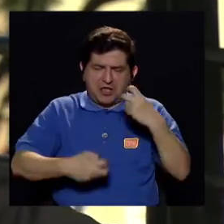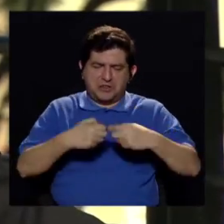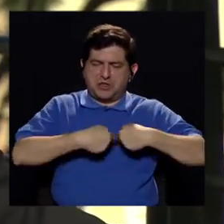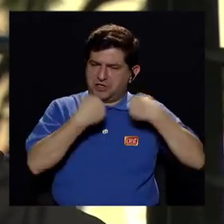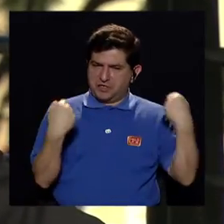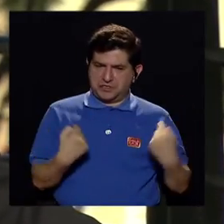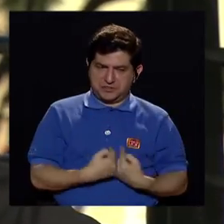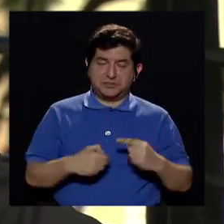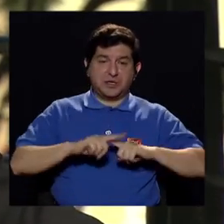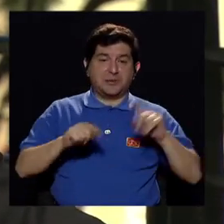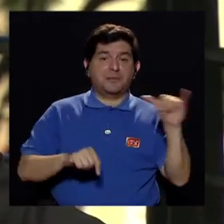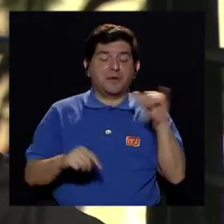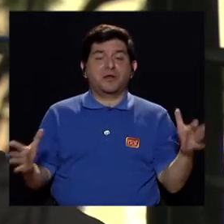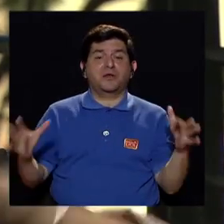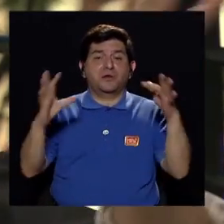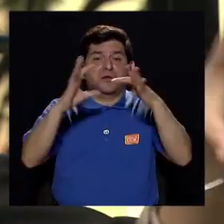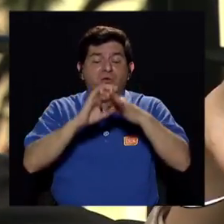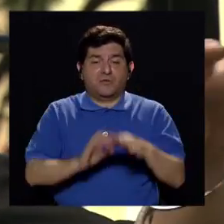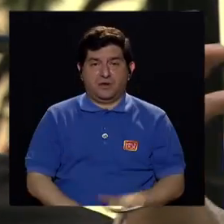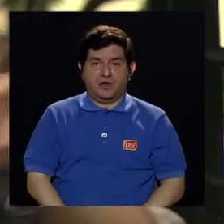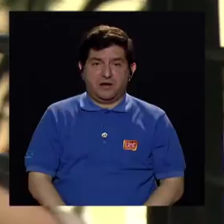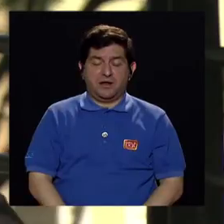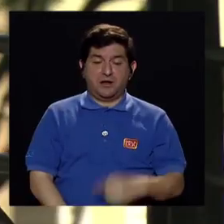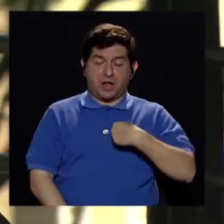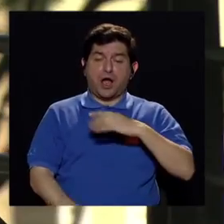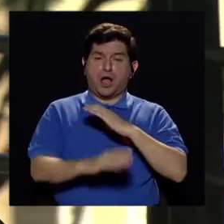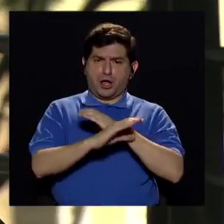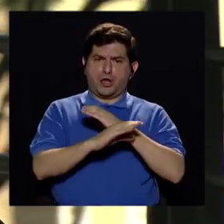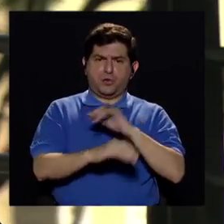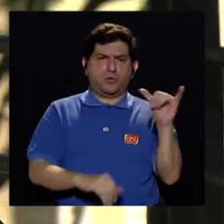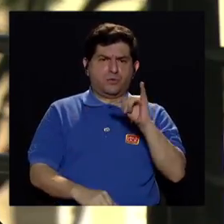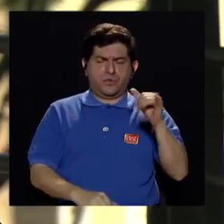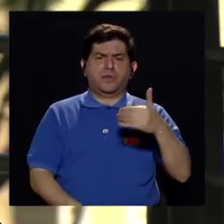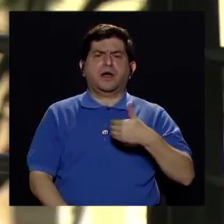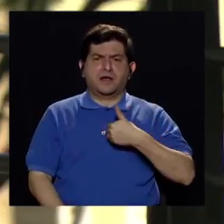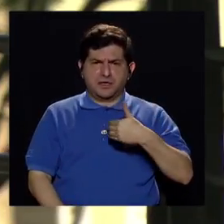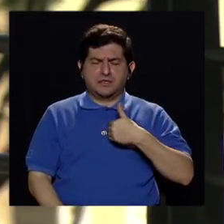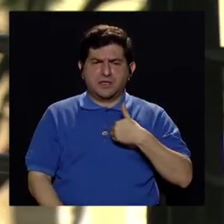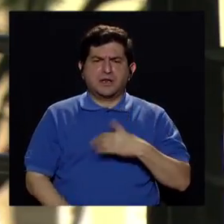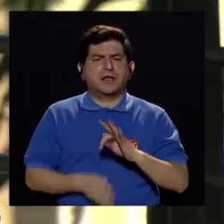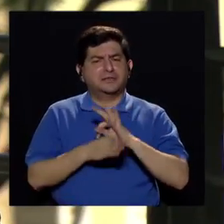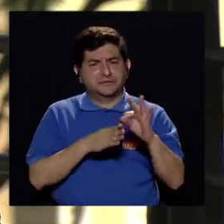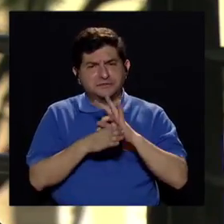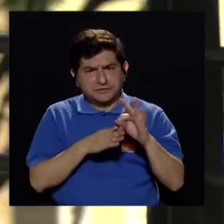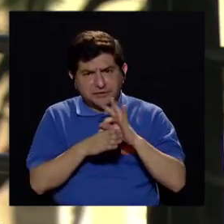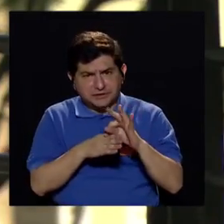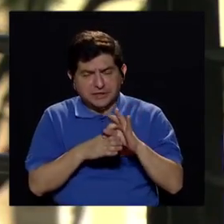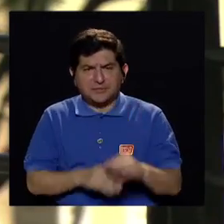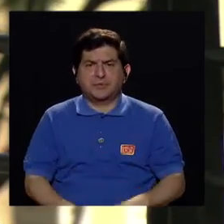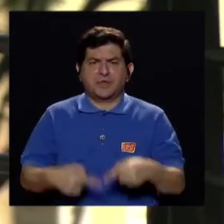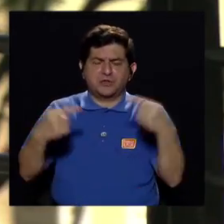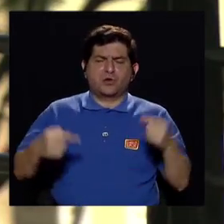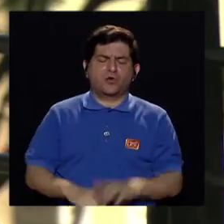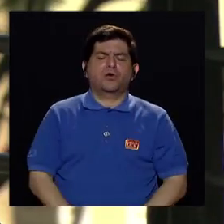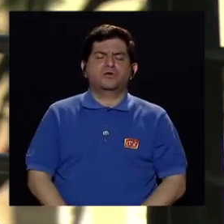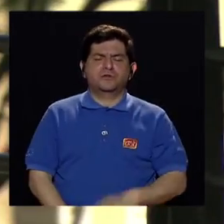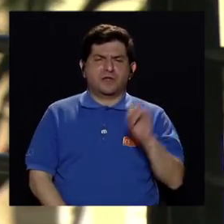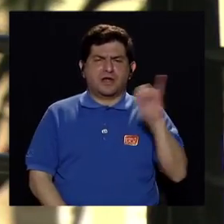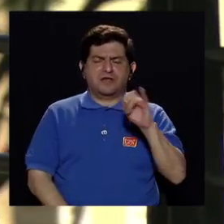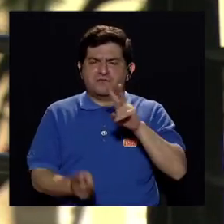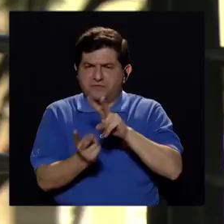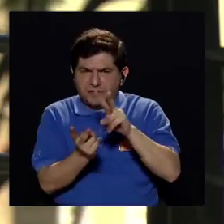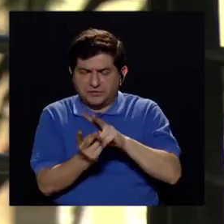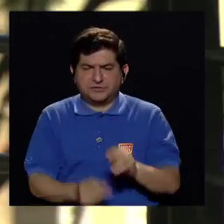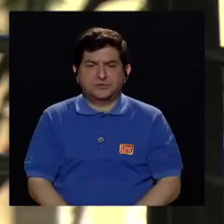pero también va asociado a, mira, no solamente me tengo que cuidar con eso, sino también tengo que llevar algún tratamiento contra una infección de transmisión sexual. Si bien